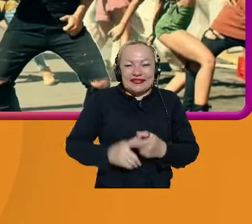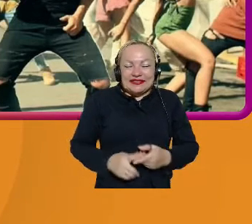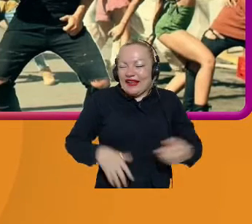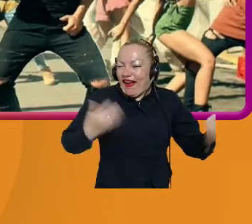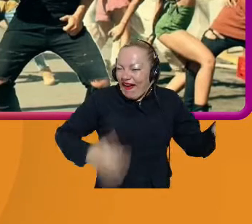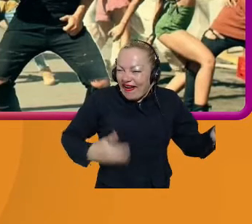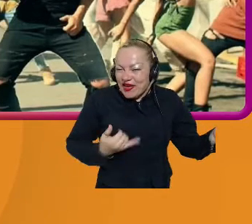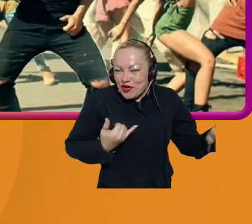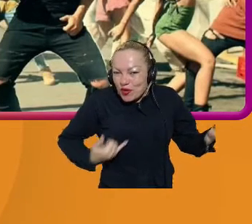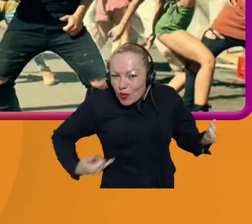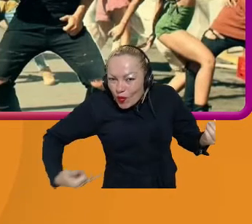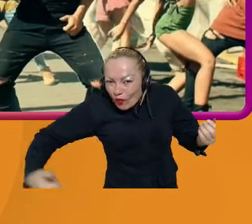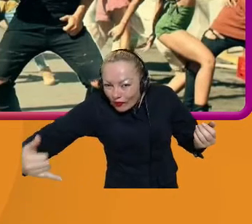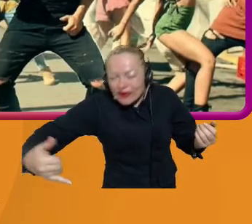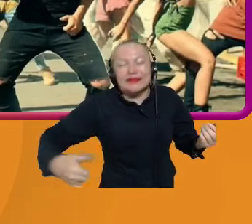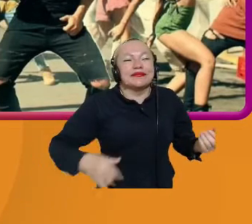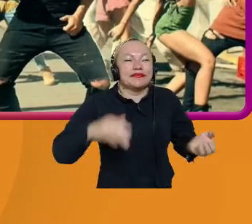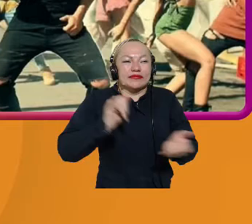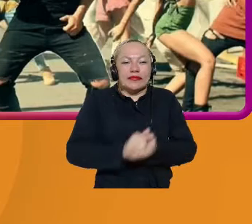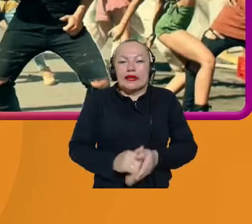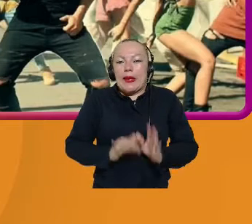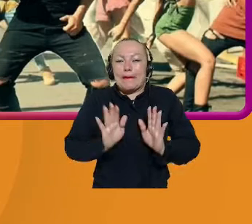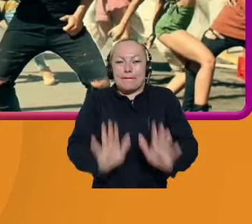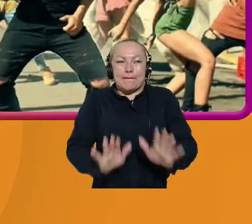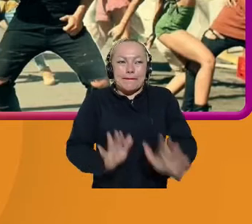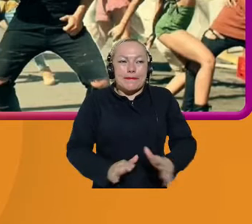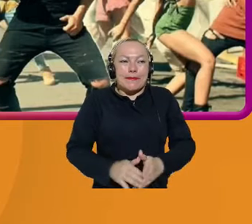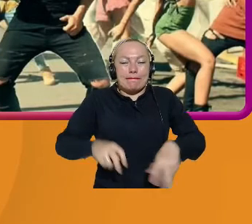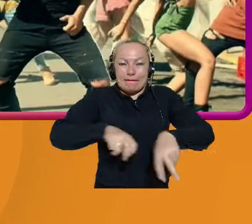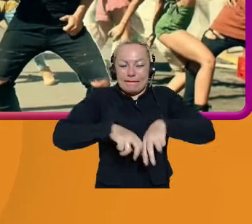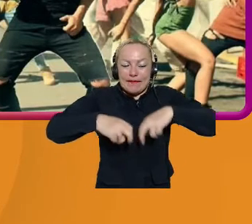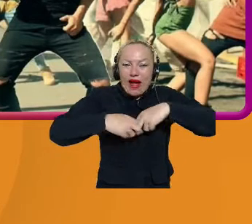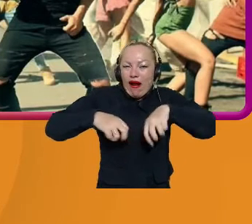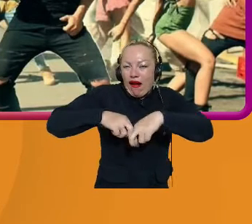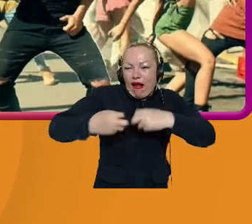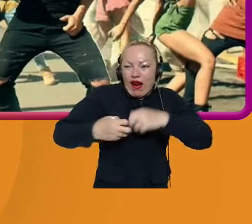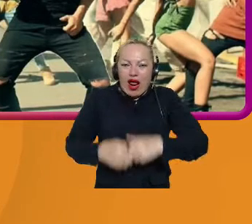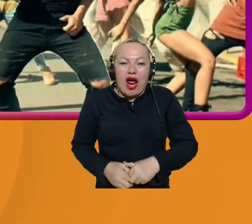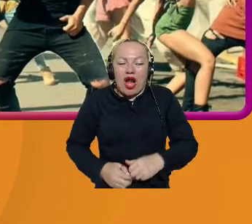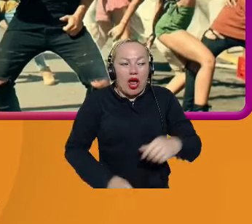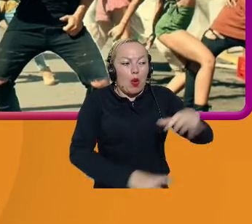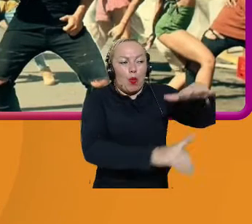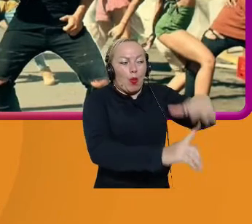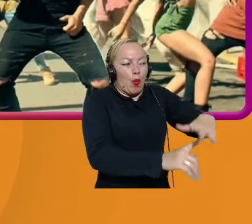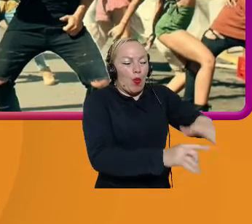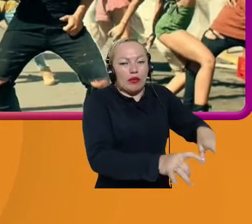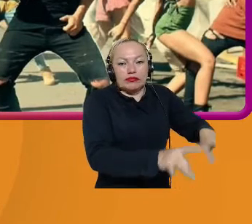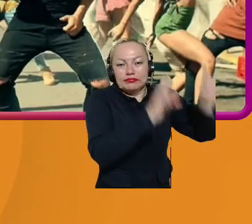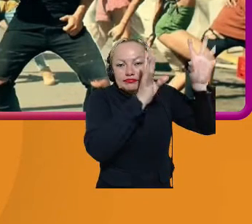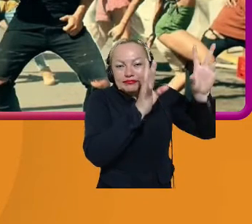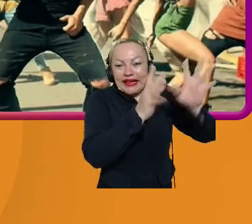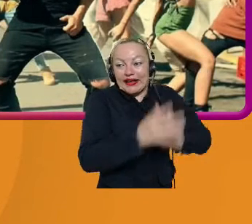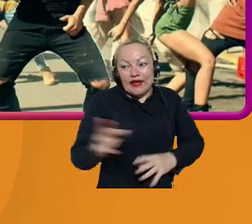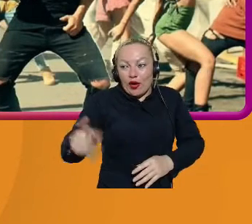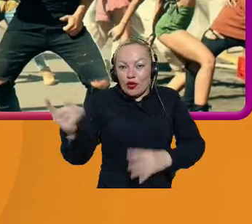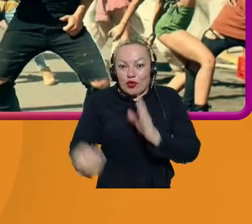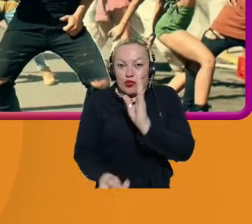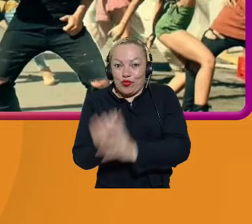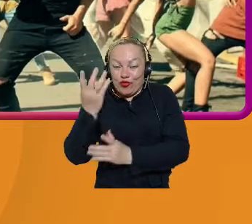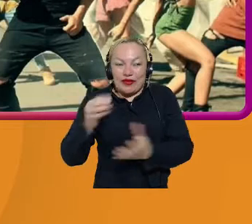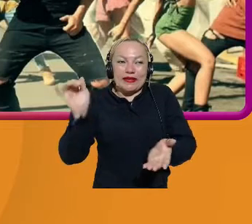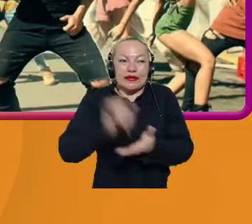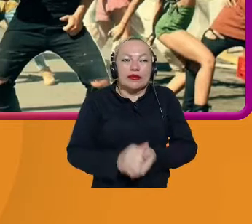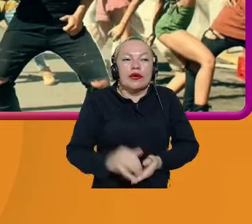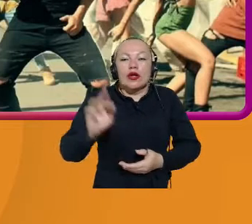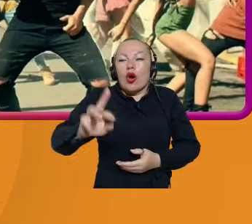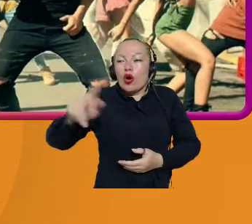electrónica, y en la electrónica hubo como un estancamiento porque el reggaetón invadió todo y ha venido impregnando a